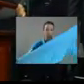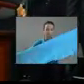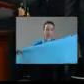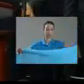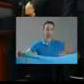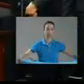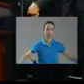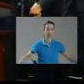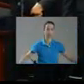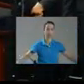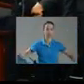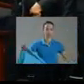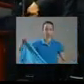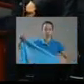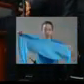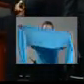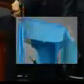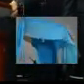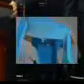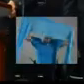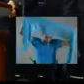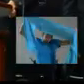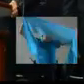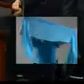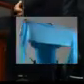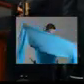que tú eres todo